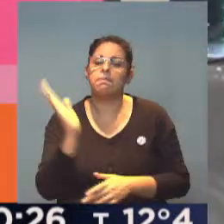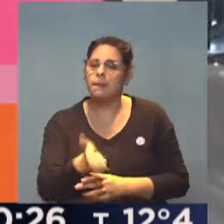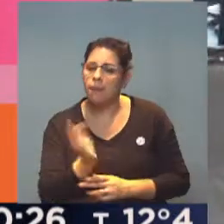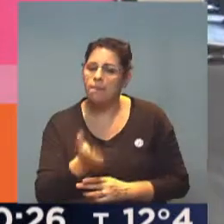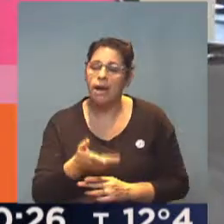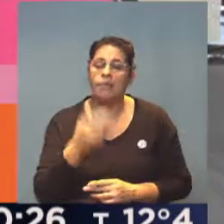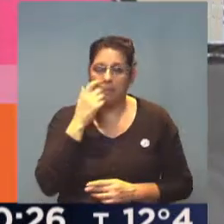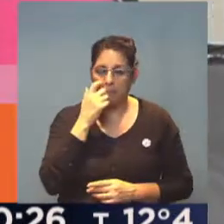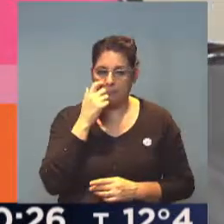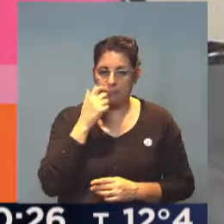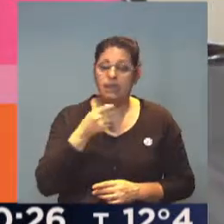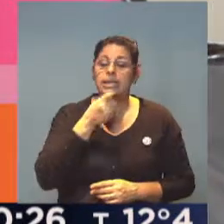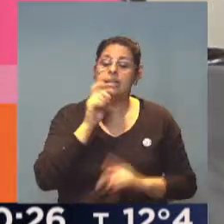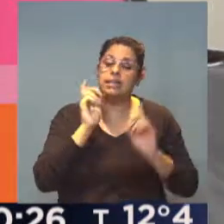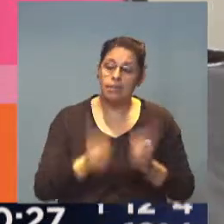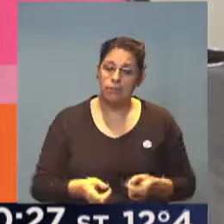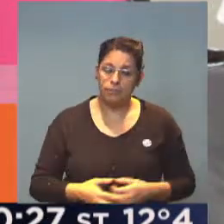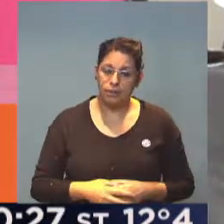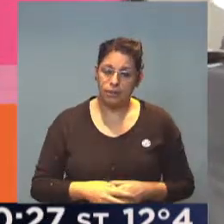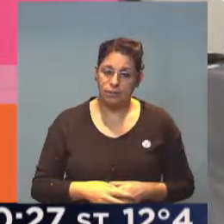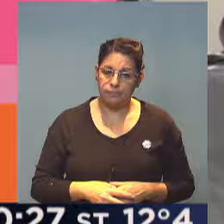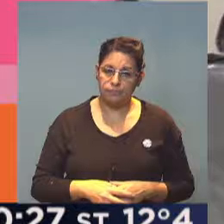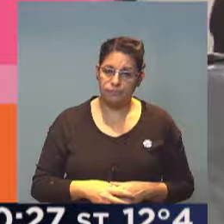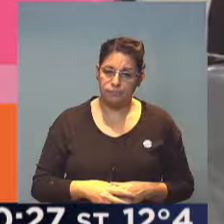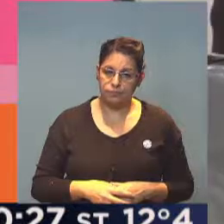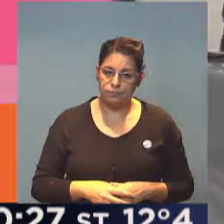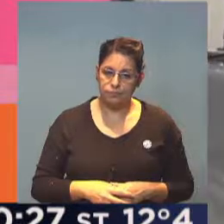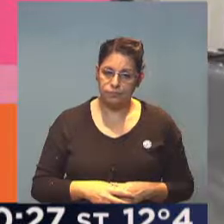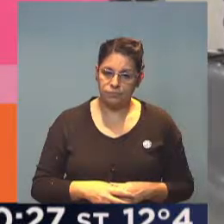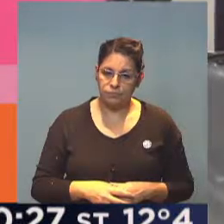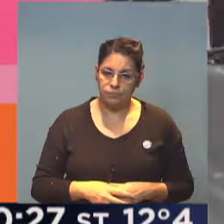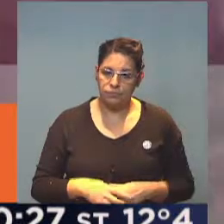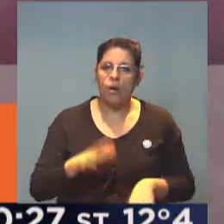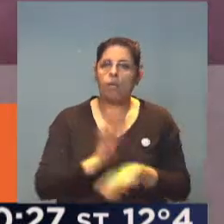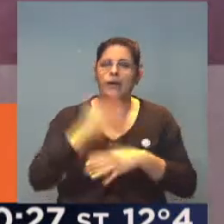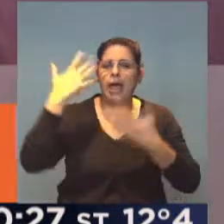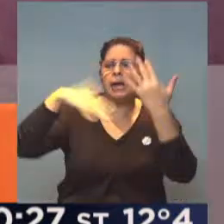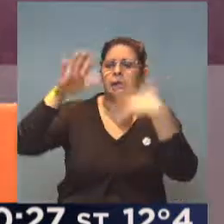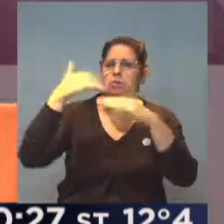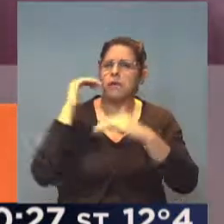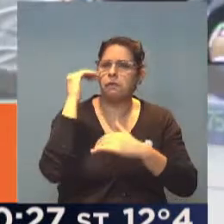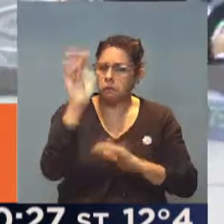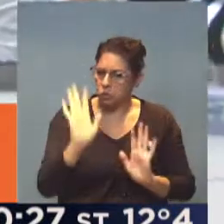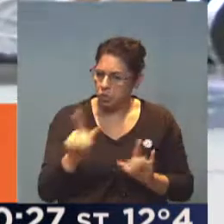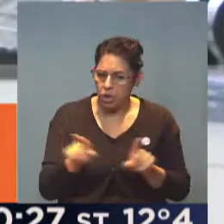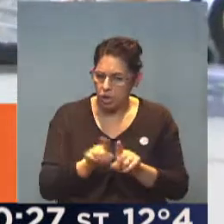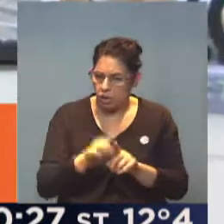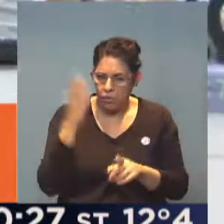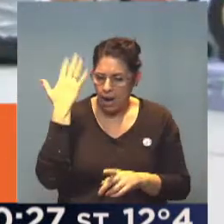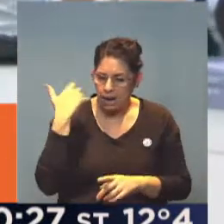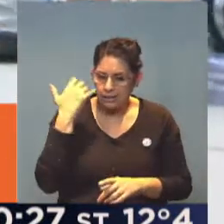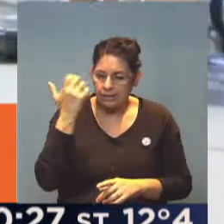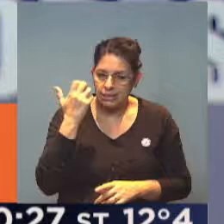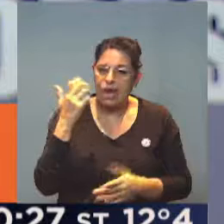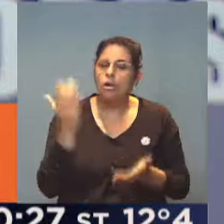y coercionarlos, y además con el riesgo de que se utilicen como excusas para el día de mañana, como se ha utilizado